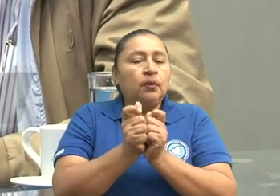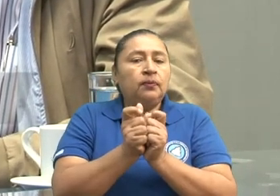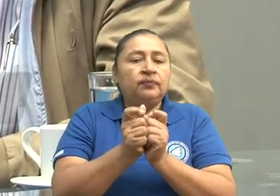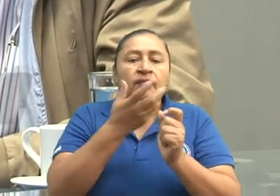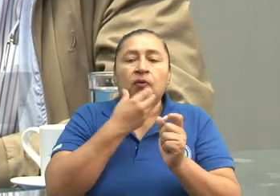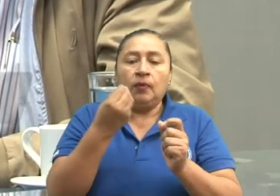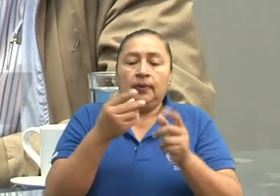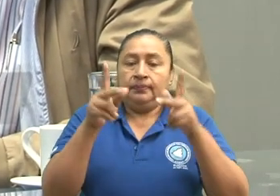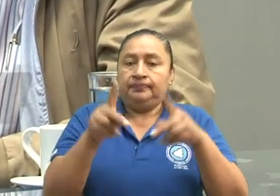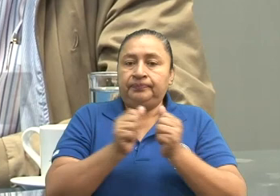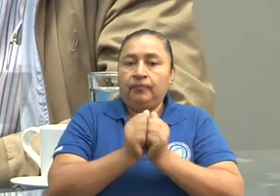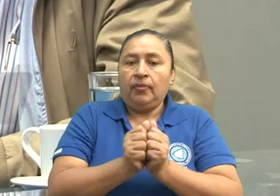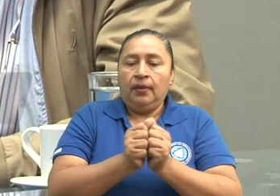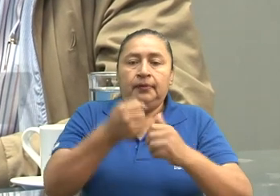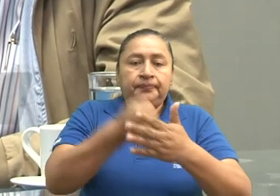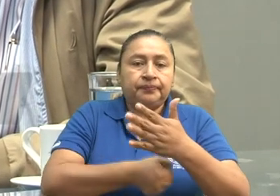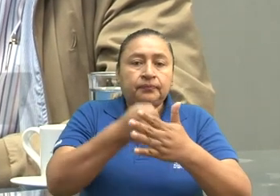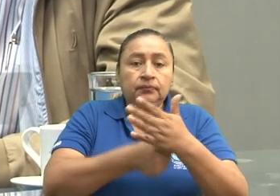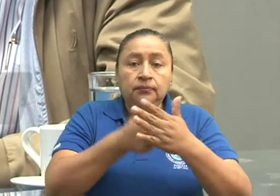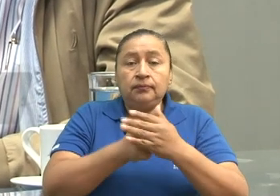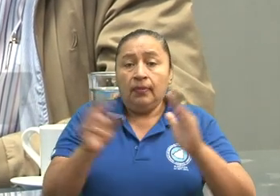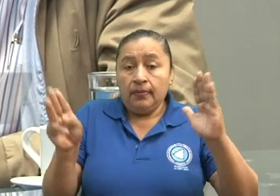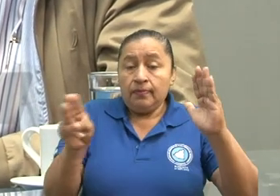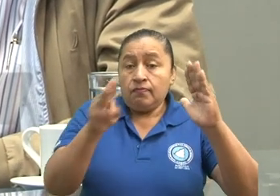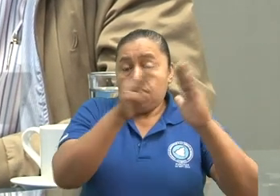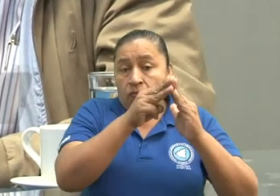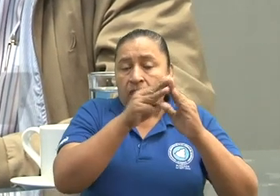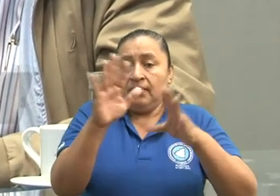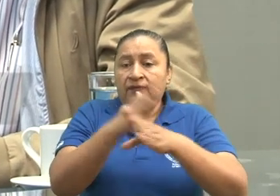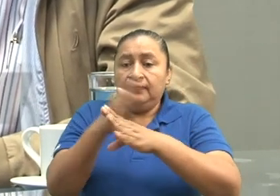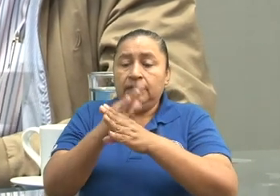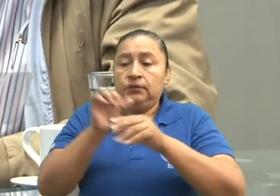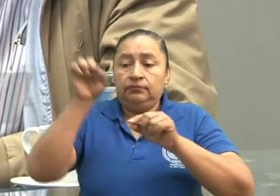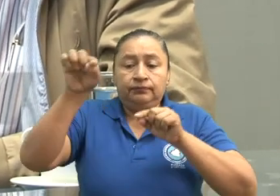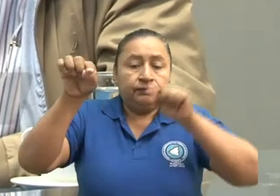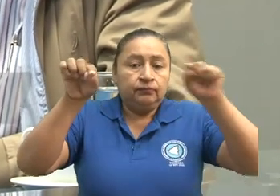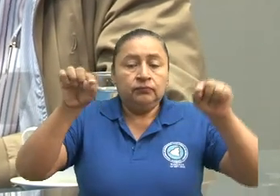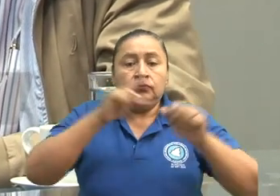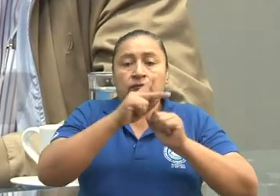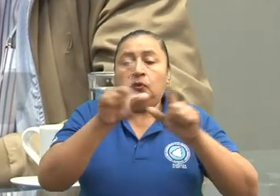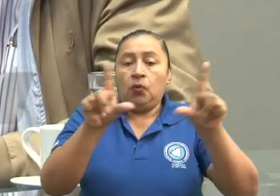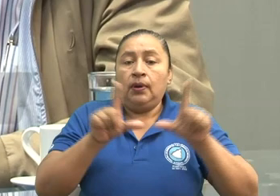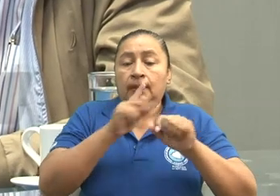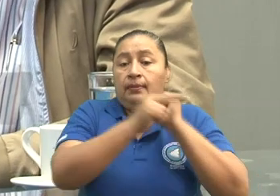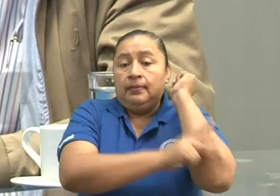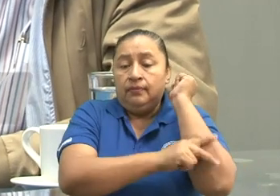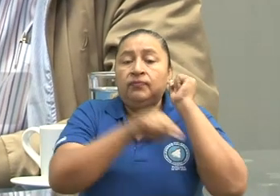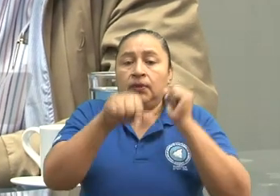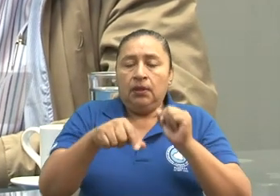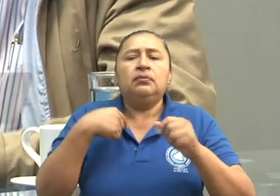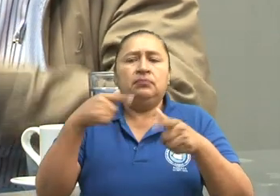de compañeros, que están luchando desde la montaña y de distintas partes del país para que haya un cambio real en Nicaragua. Y